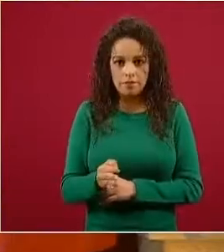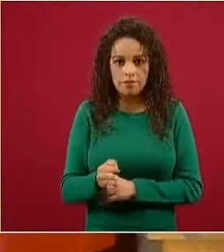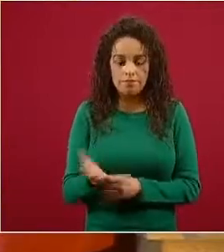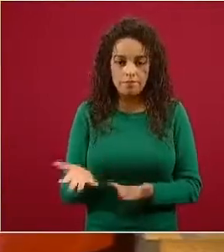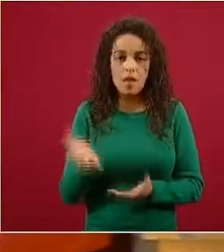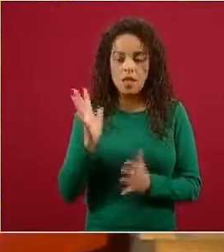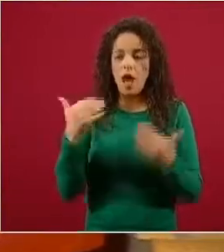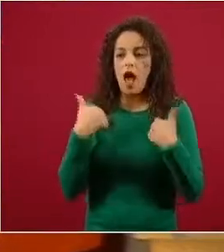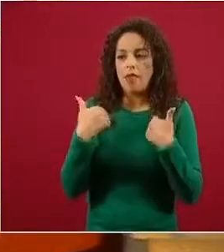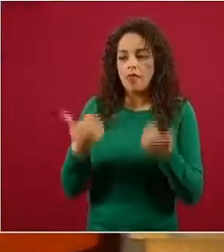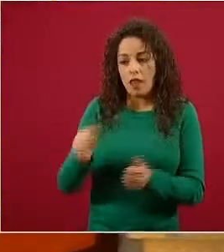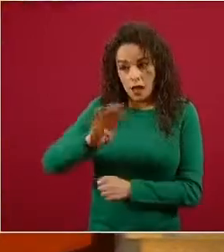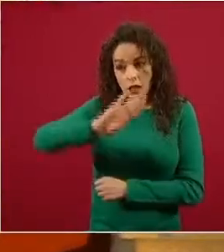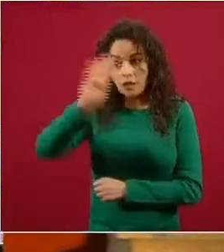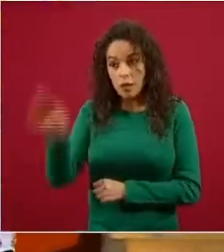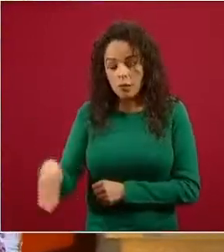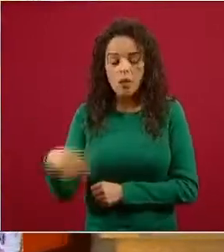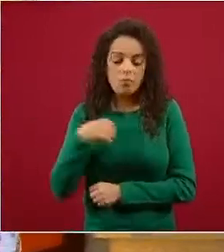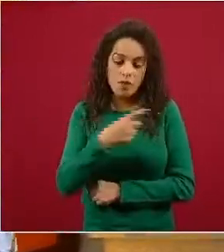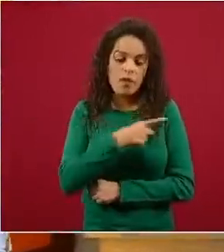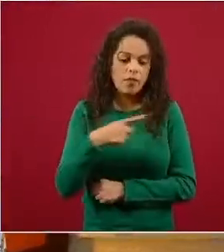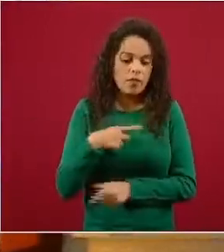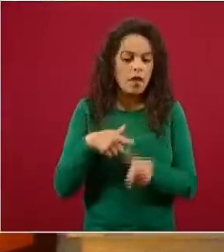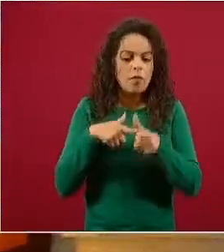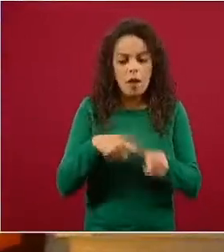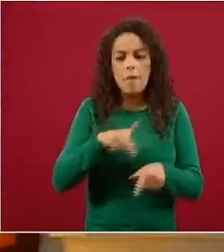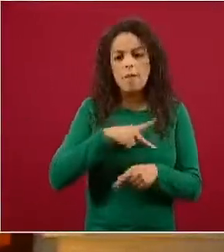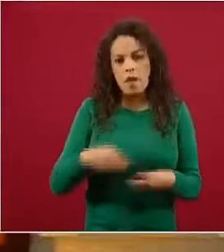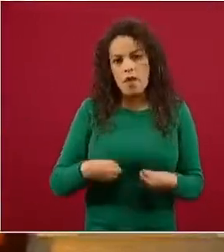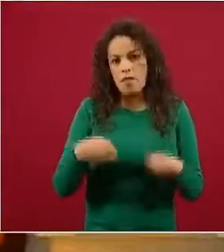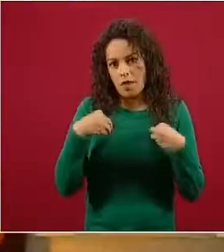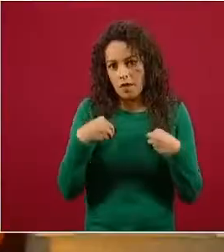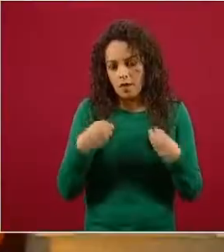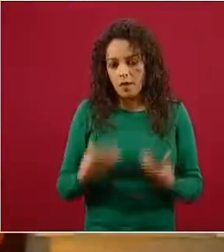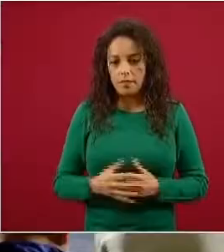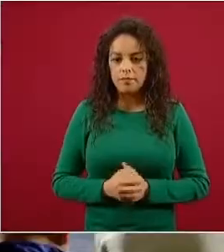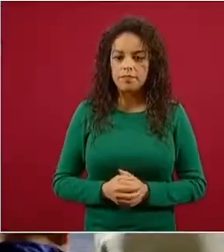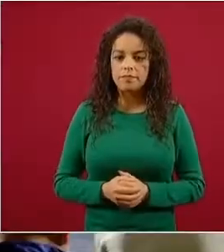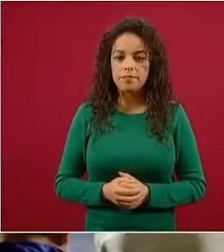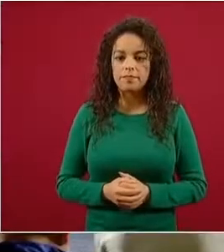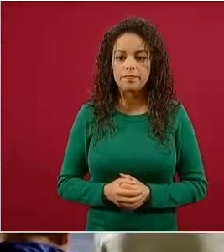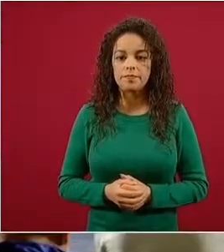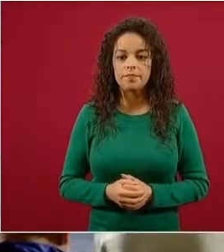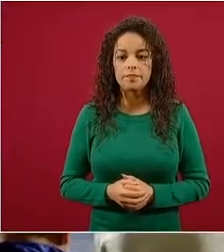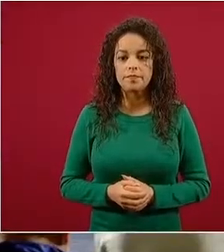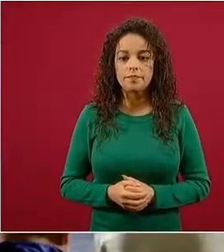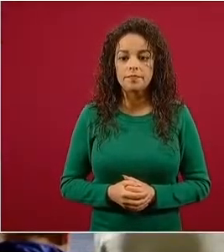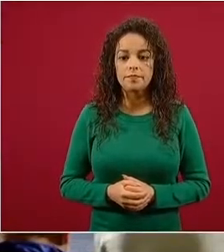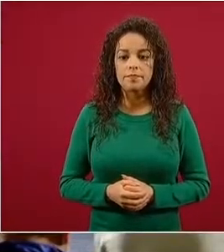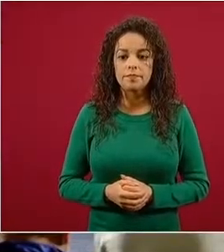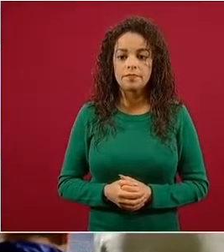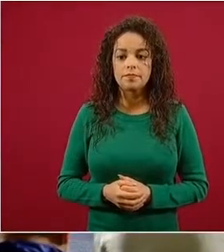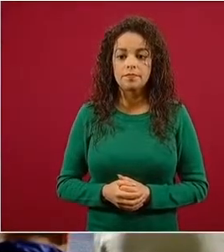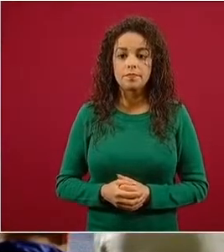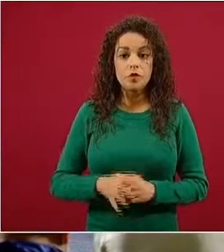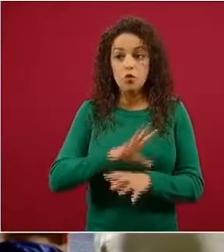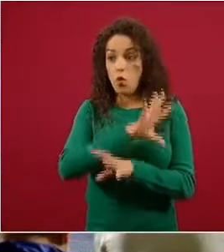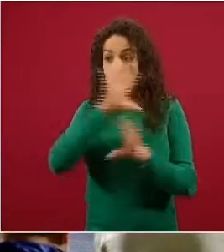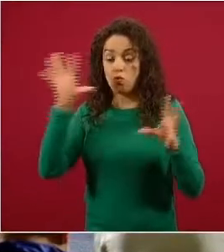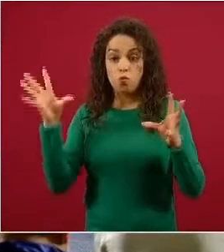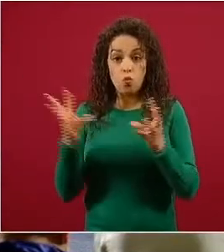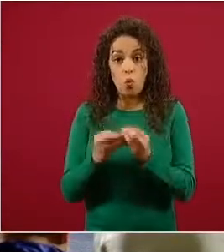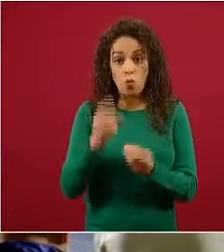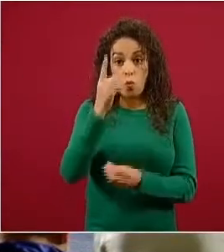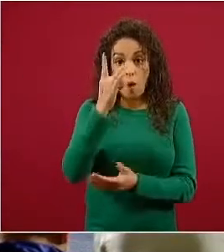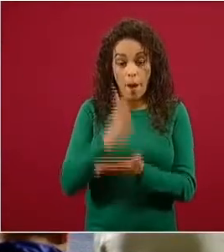ser tanto una ira verbal, pero a veces también hay expresiones físicas de esta enojo ante el hecho de la pérdida.